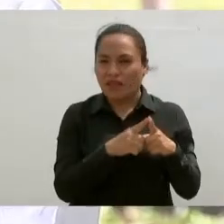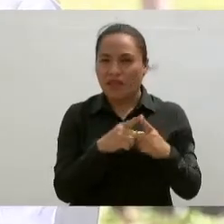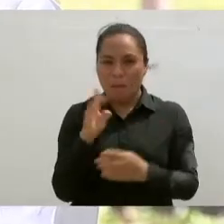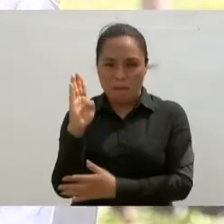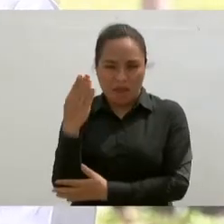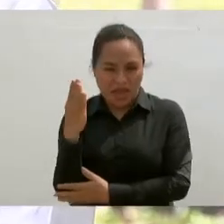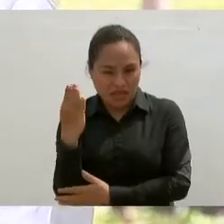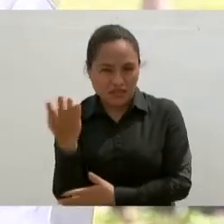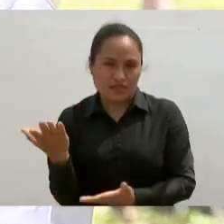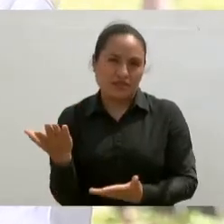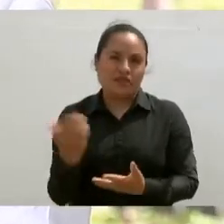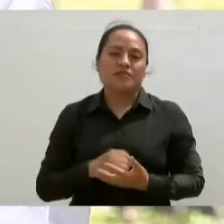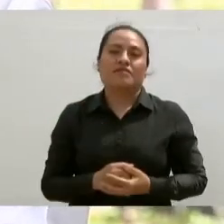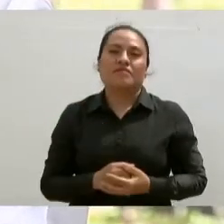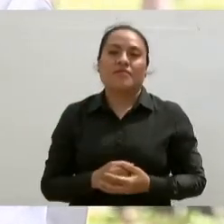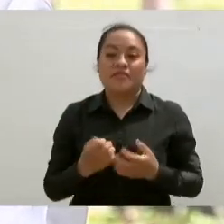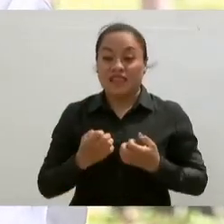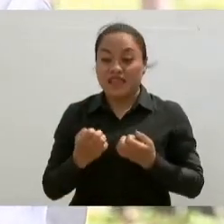se entregan